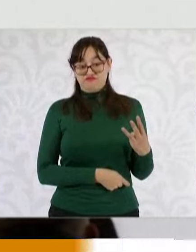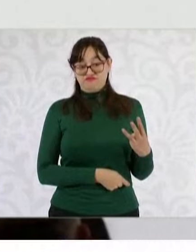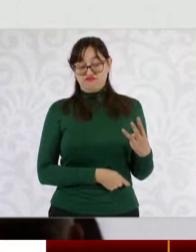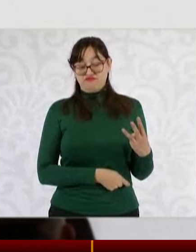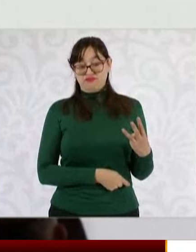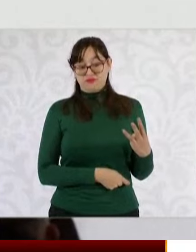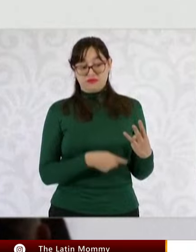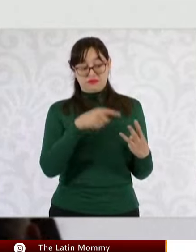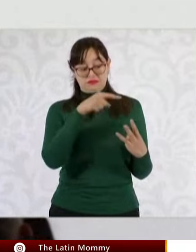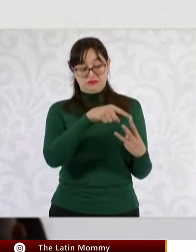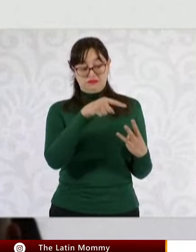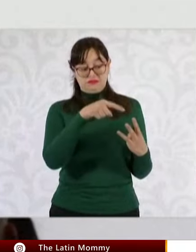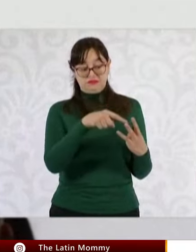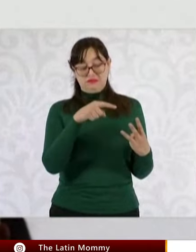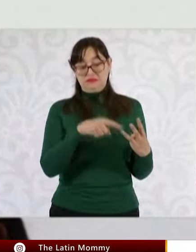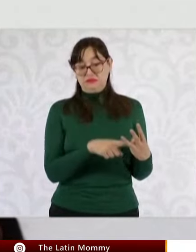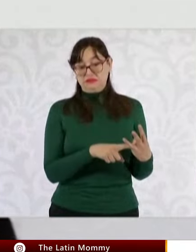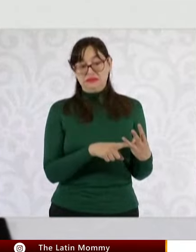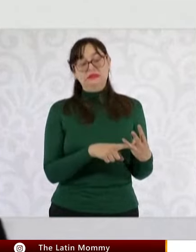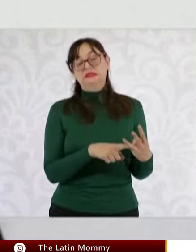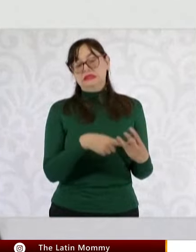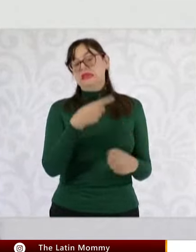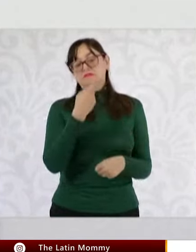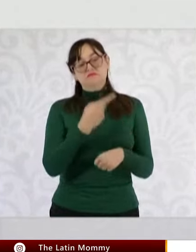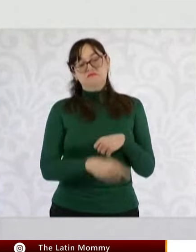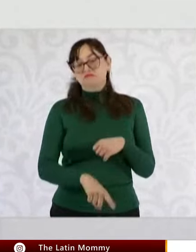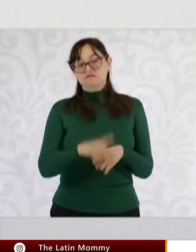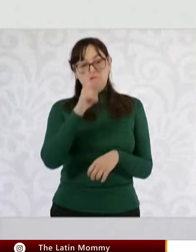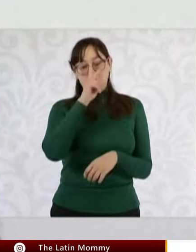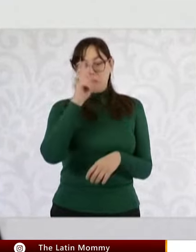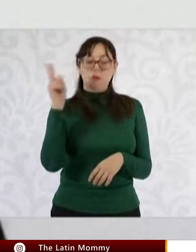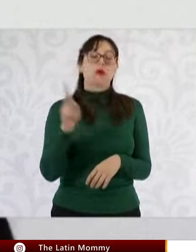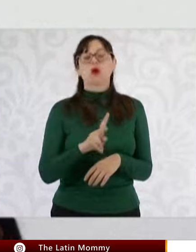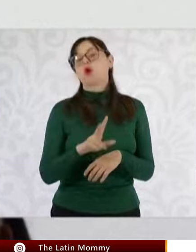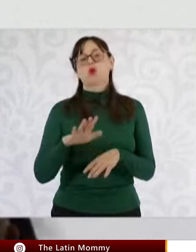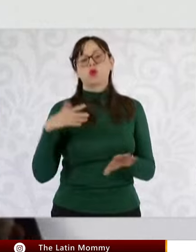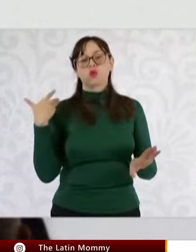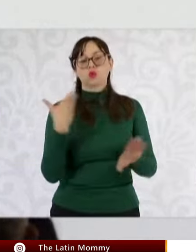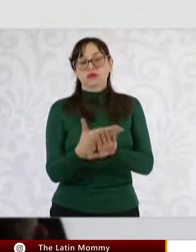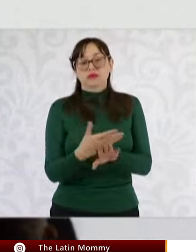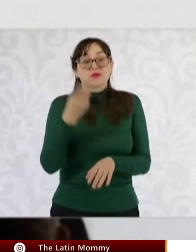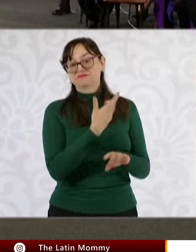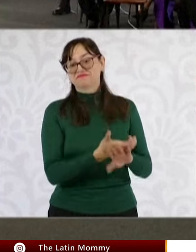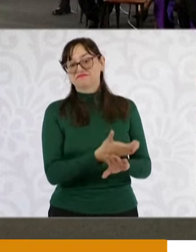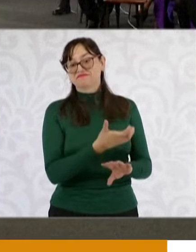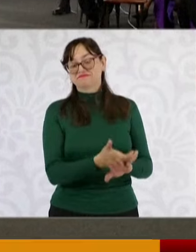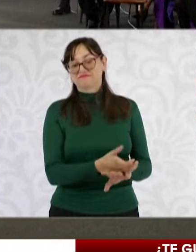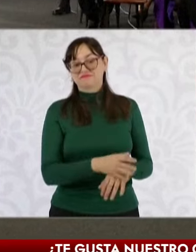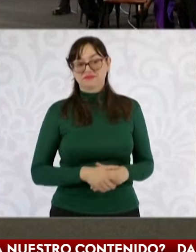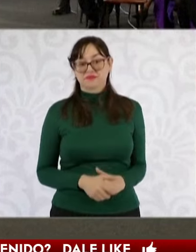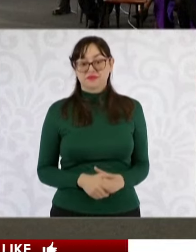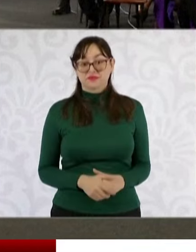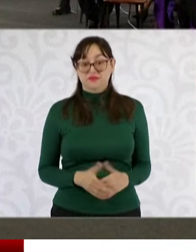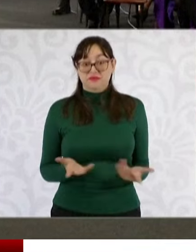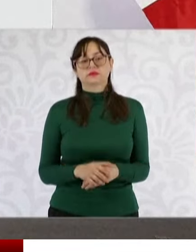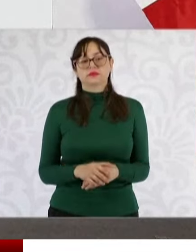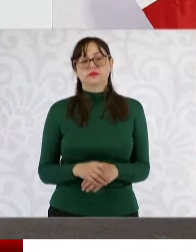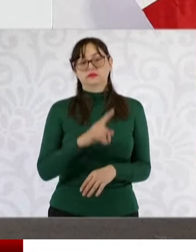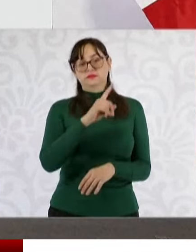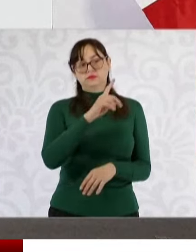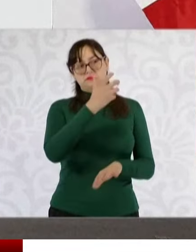son estos tres grandes grupos de los propios Estados Unidos. O sea, es un tiro en el pie.